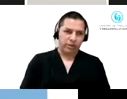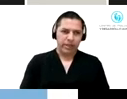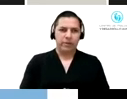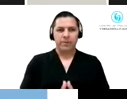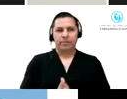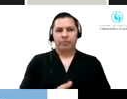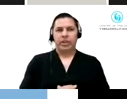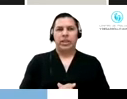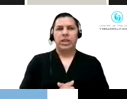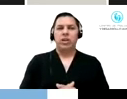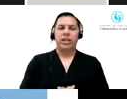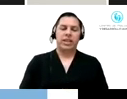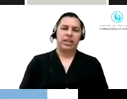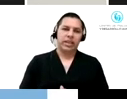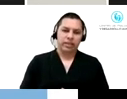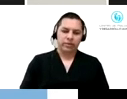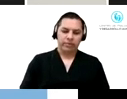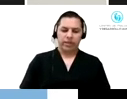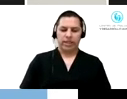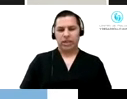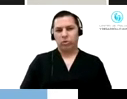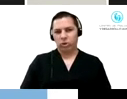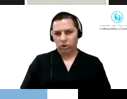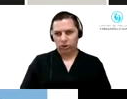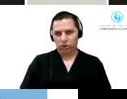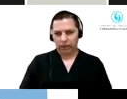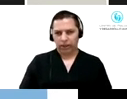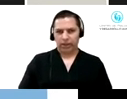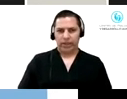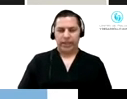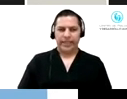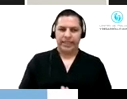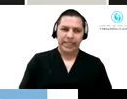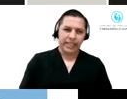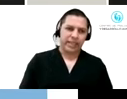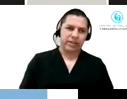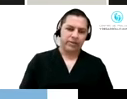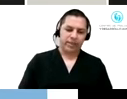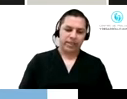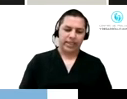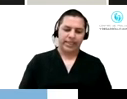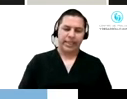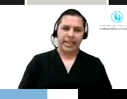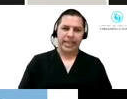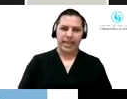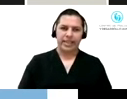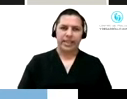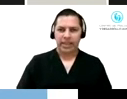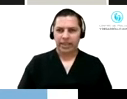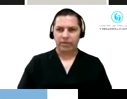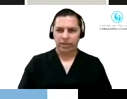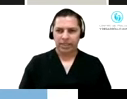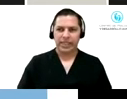masculino, femenino. Tenemos la identidad de género, que tenemos dos. cisgénero,